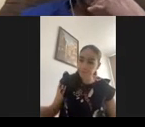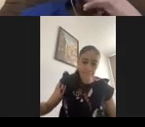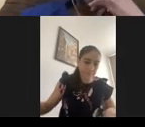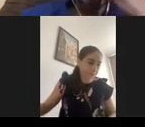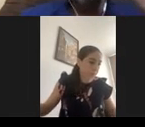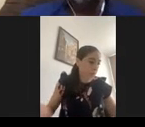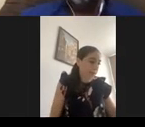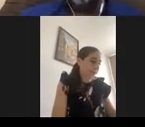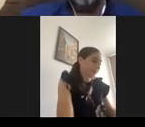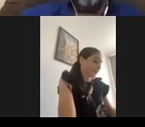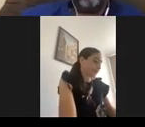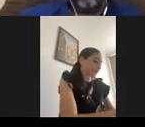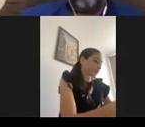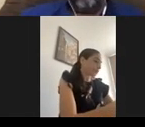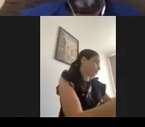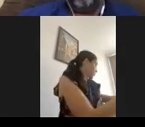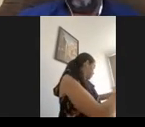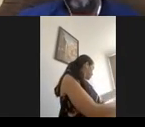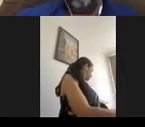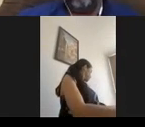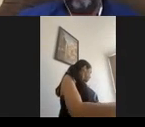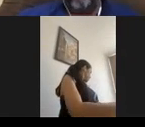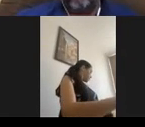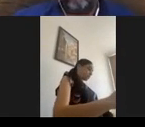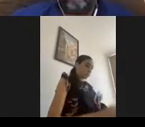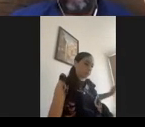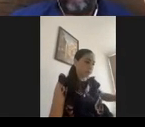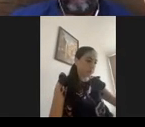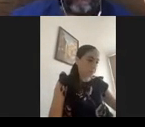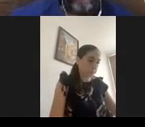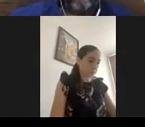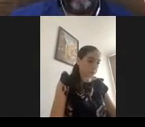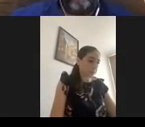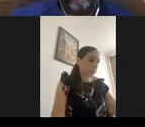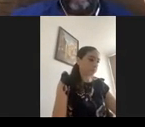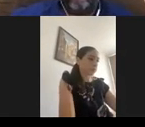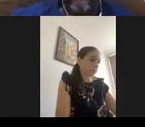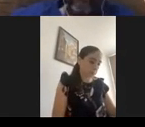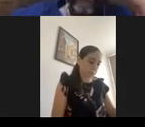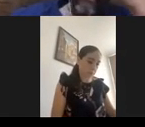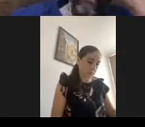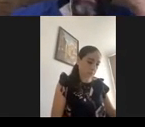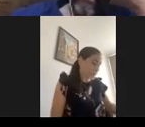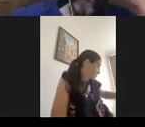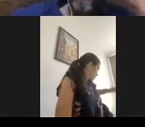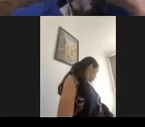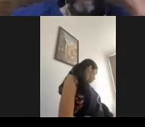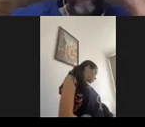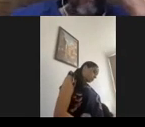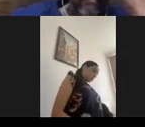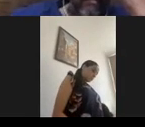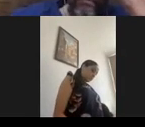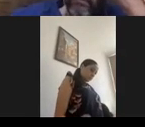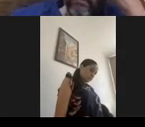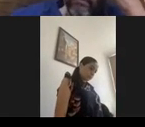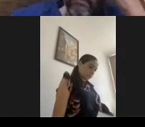en estrategias de bicicleta y en estrategias de vehículo particular. Entonces, ¿esto fue